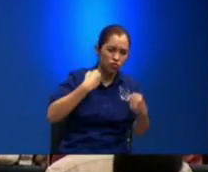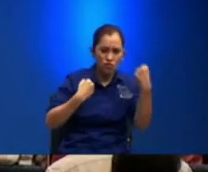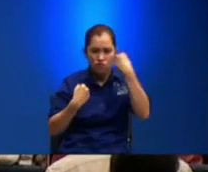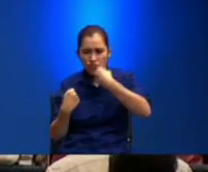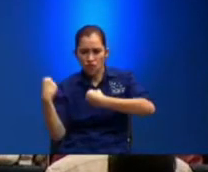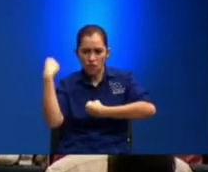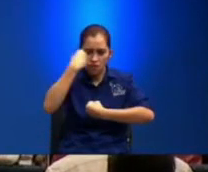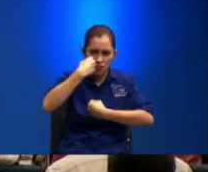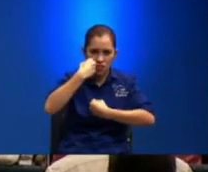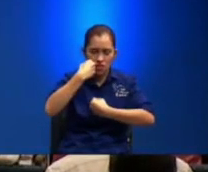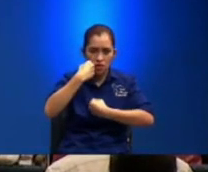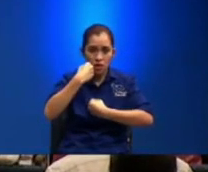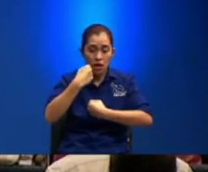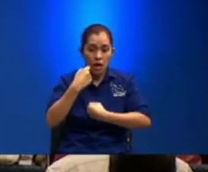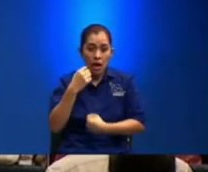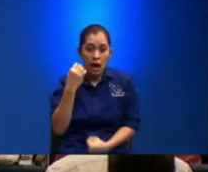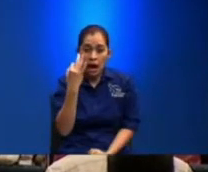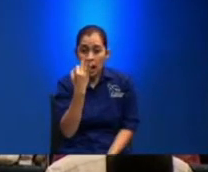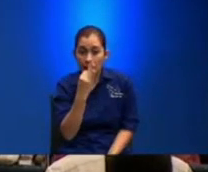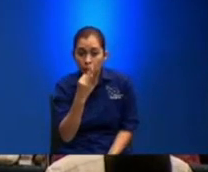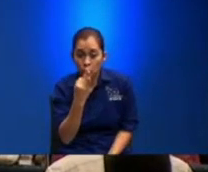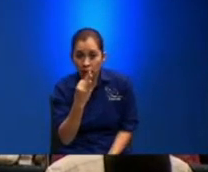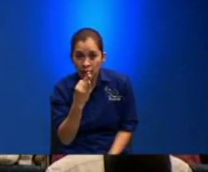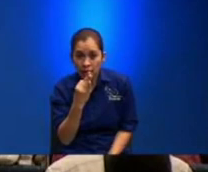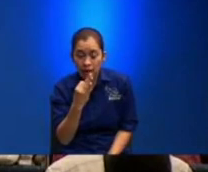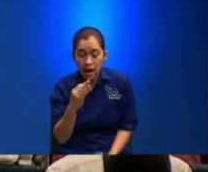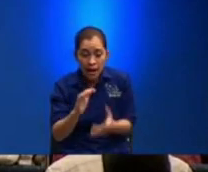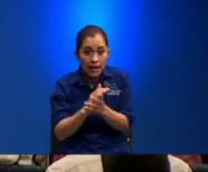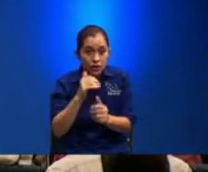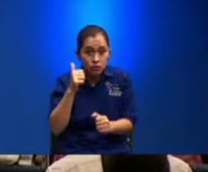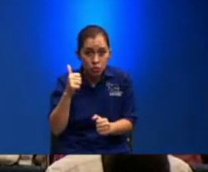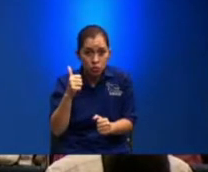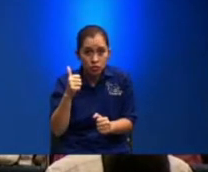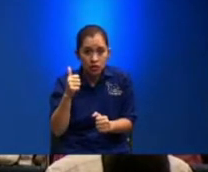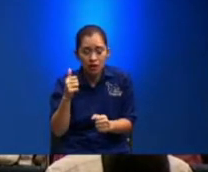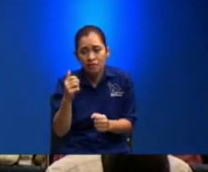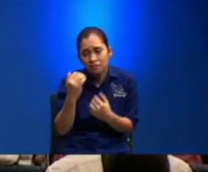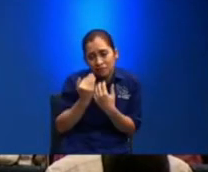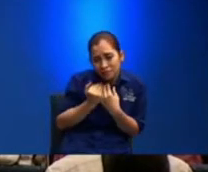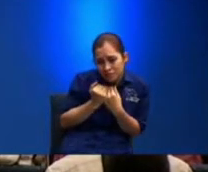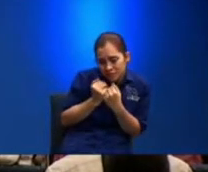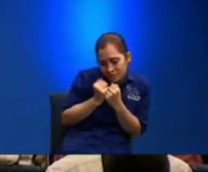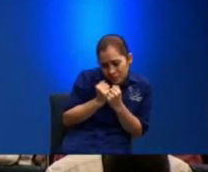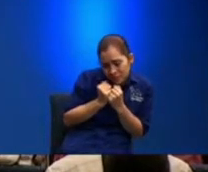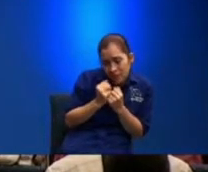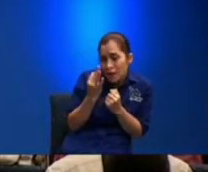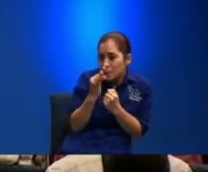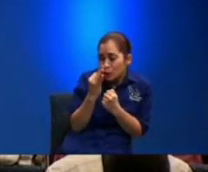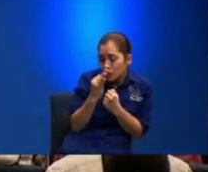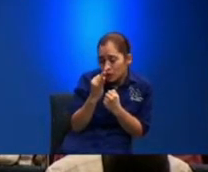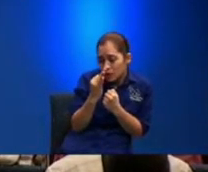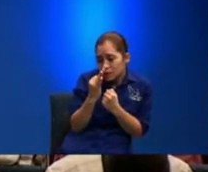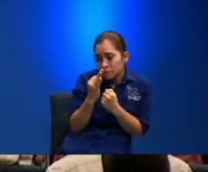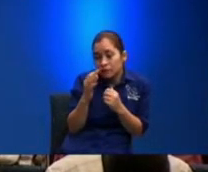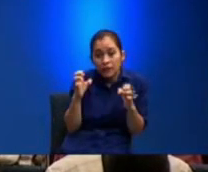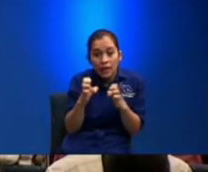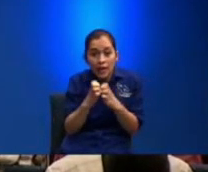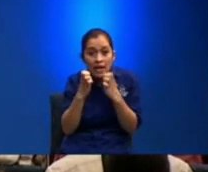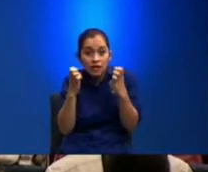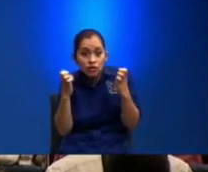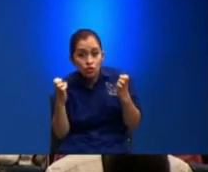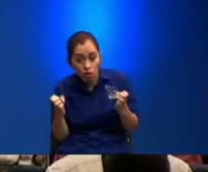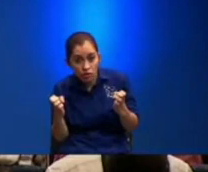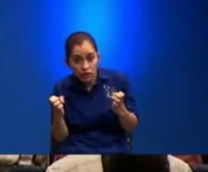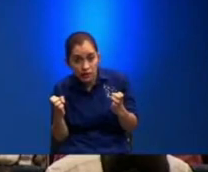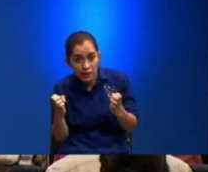de karate de los ángeles de charly entonces ella dice agua entonces de esta manera me voy